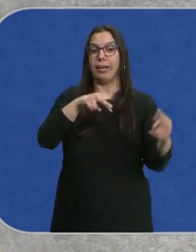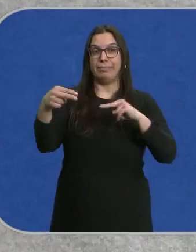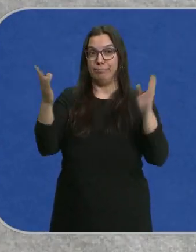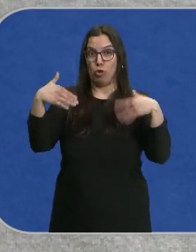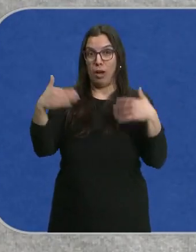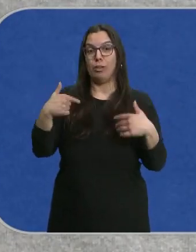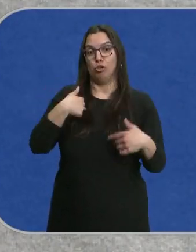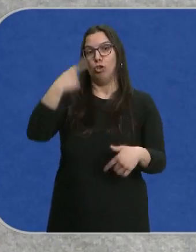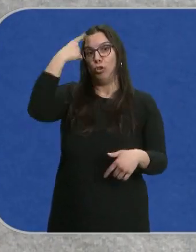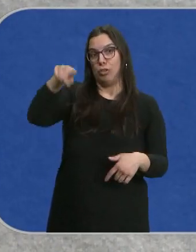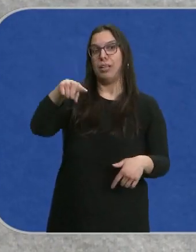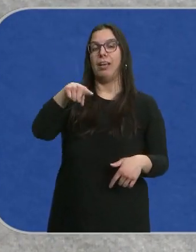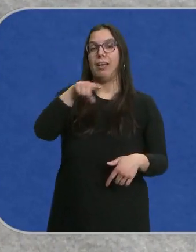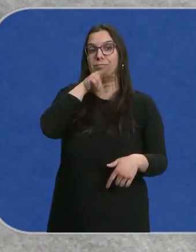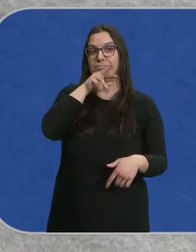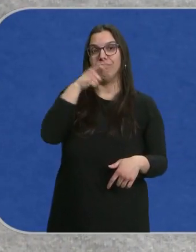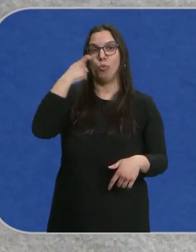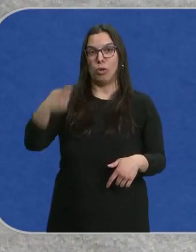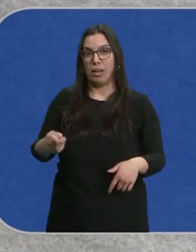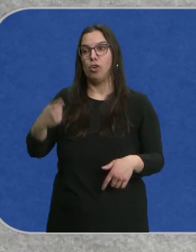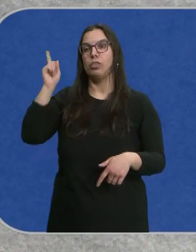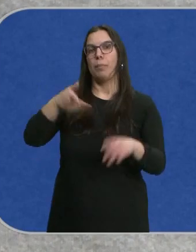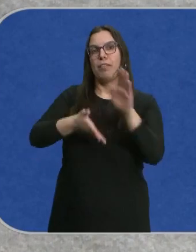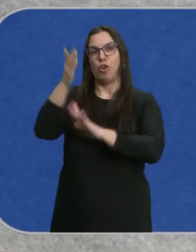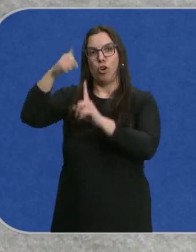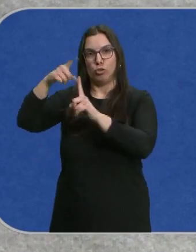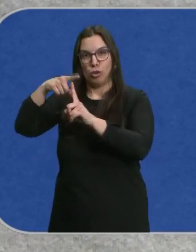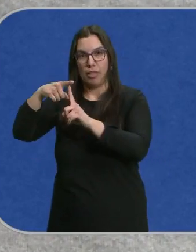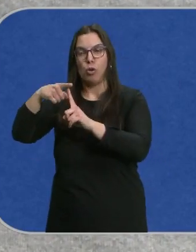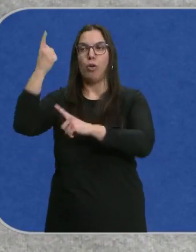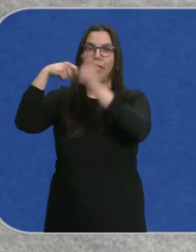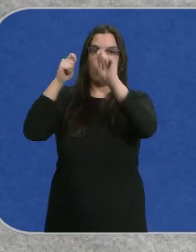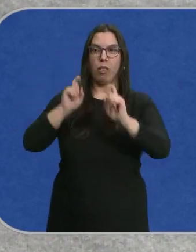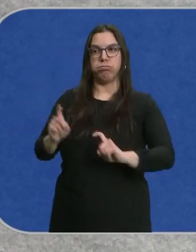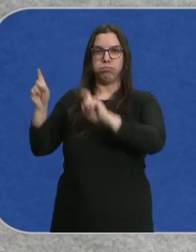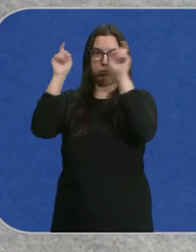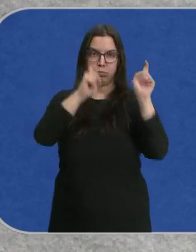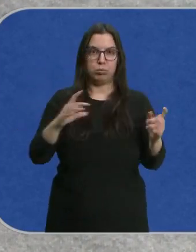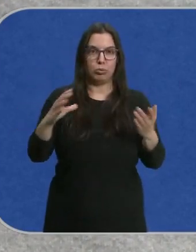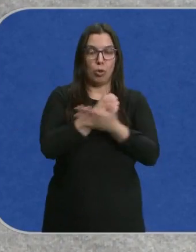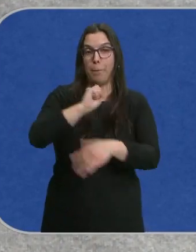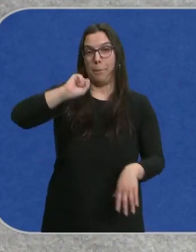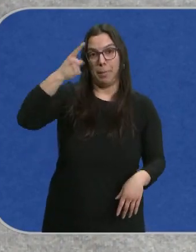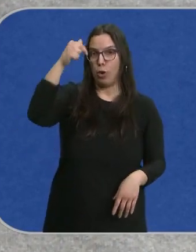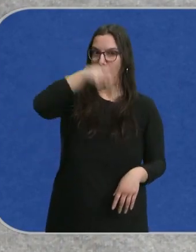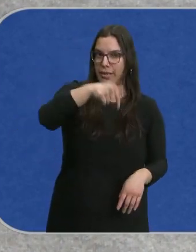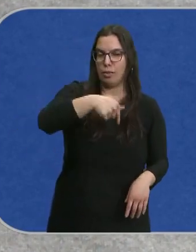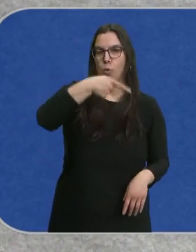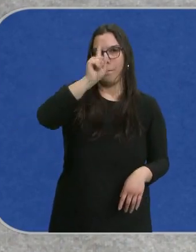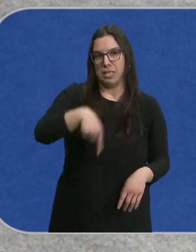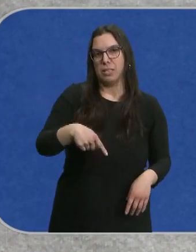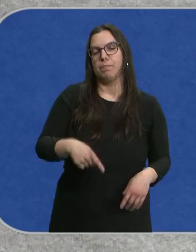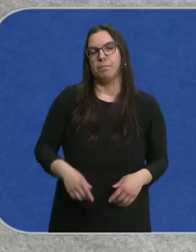También quieren que vaya a Toledo a instruir también a los que están allí y a los que están en Zaragoza. Primero es aquí, un